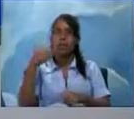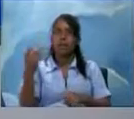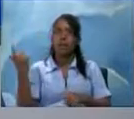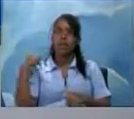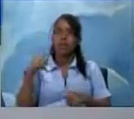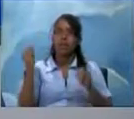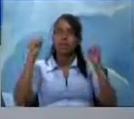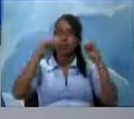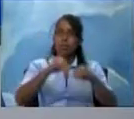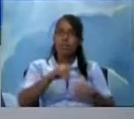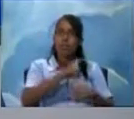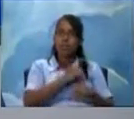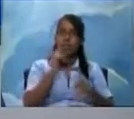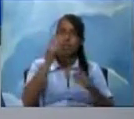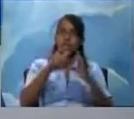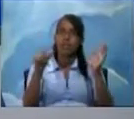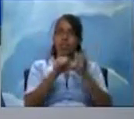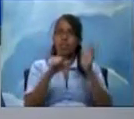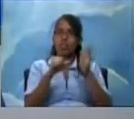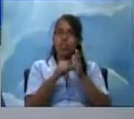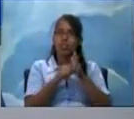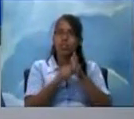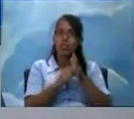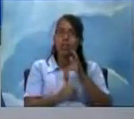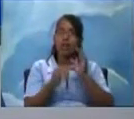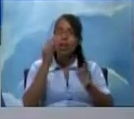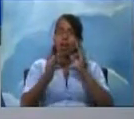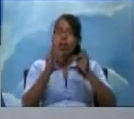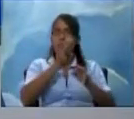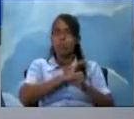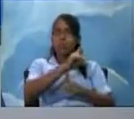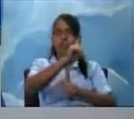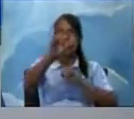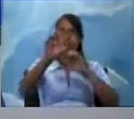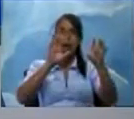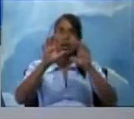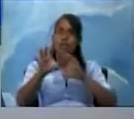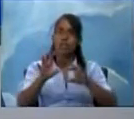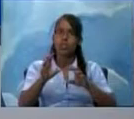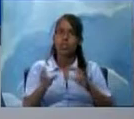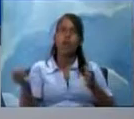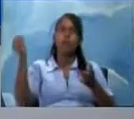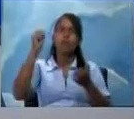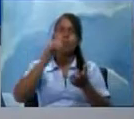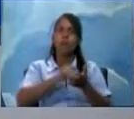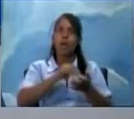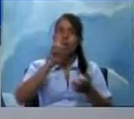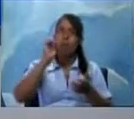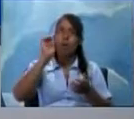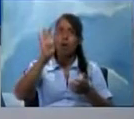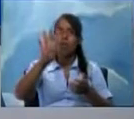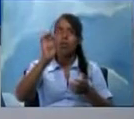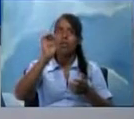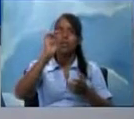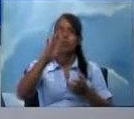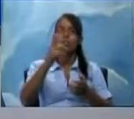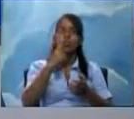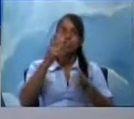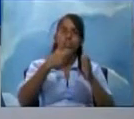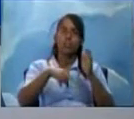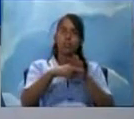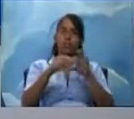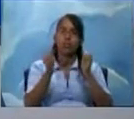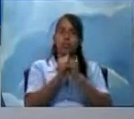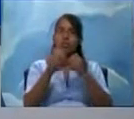un enfoque de hacia dónde va el juicio de las naciones. Volvemos al 44,